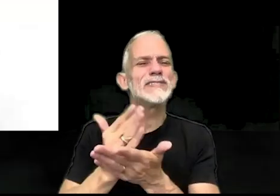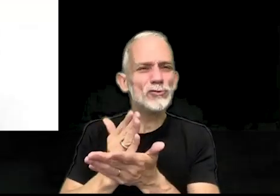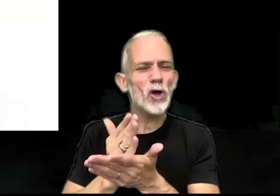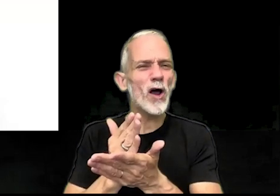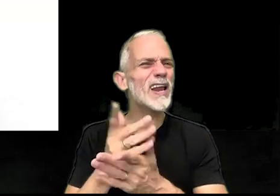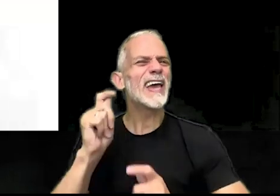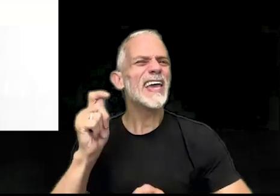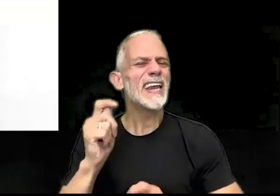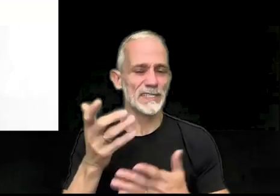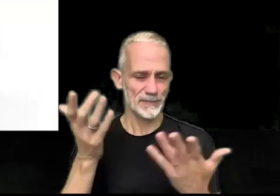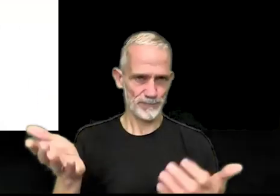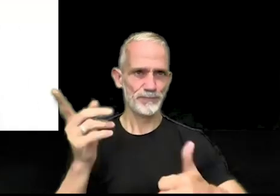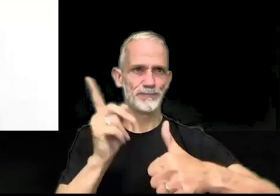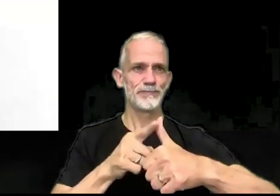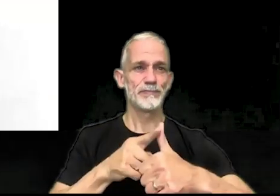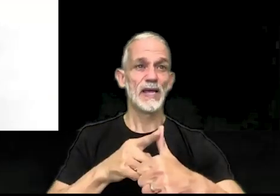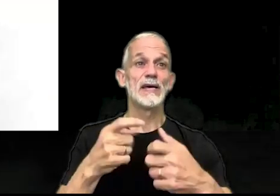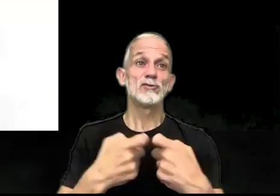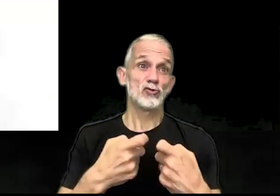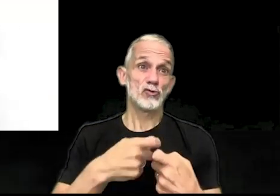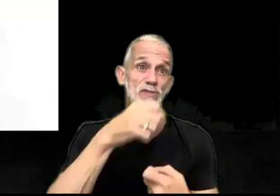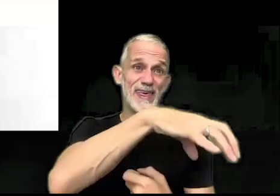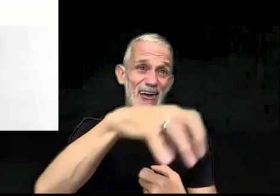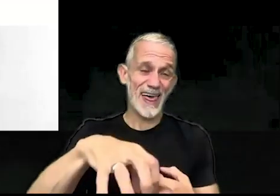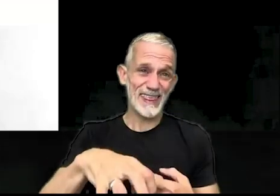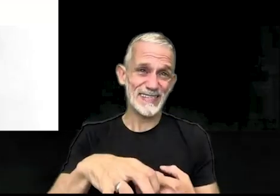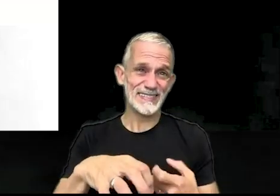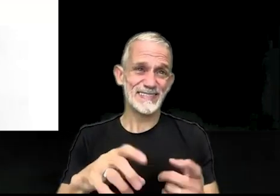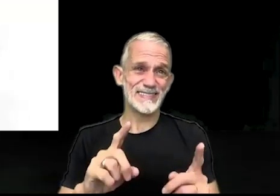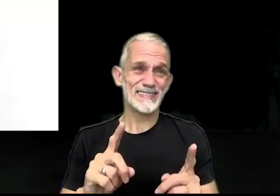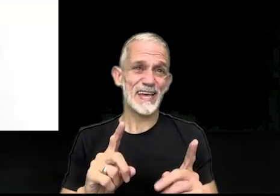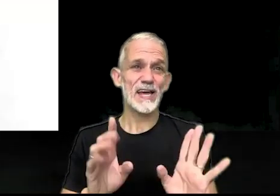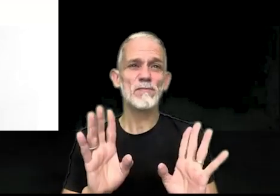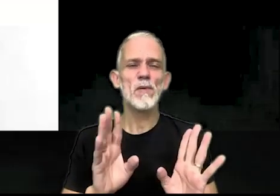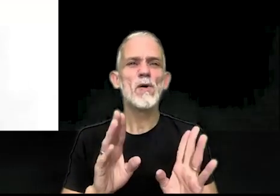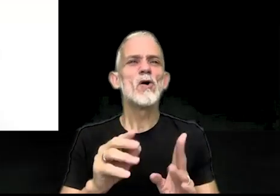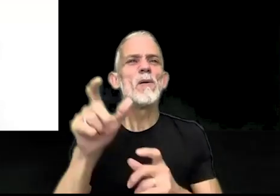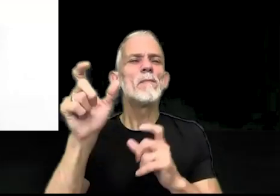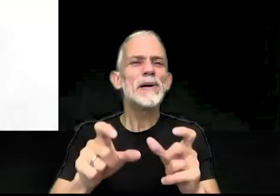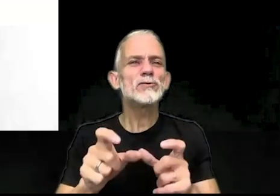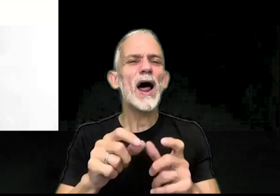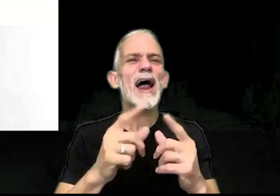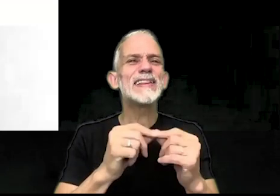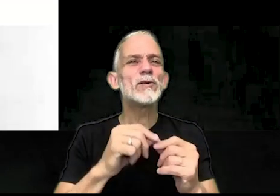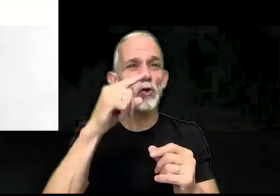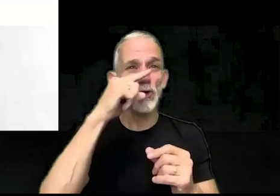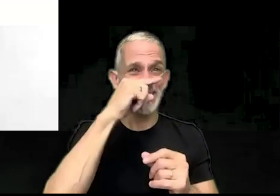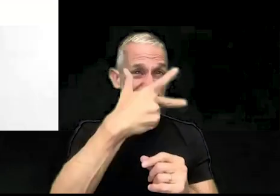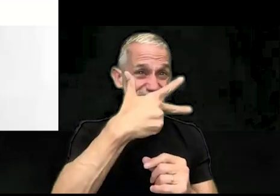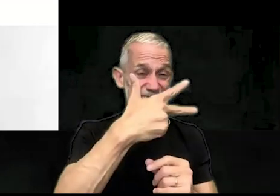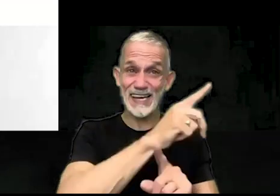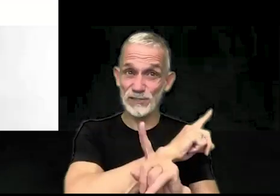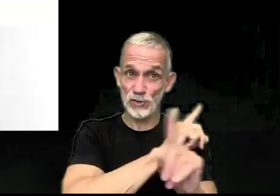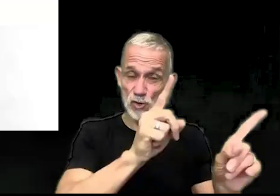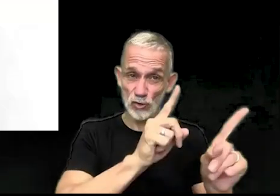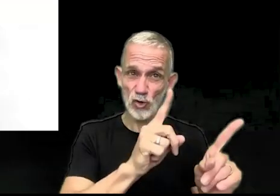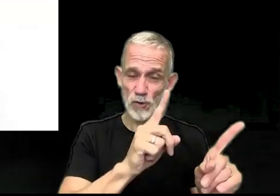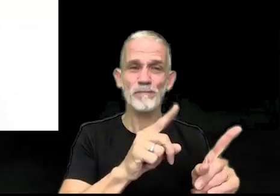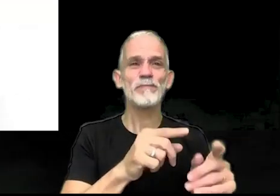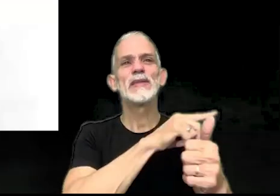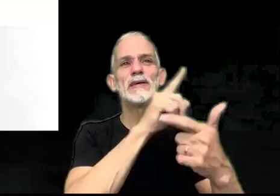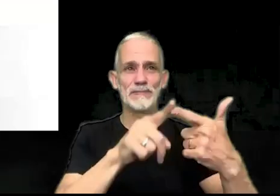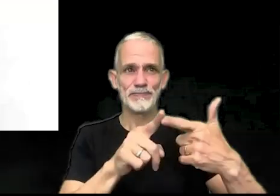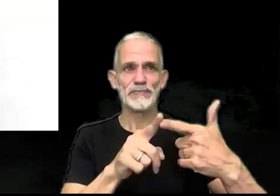sucesiones indivisas? Esas sociedades que no califican como sujetos del artículo 73 de